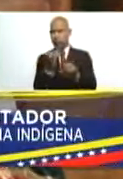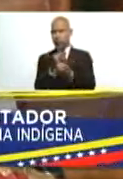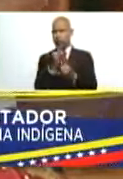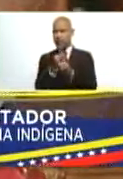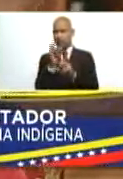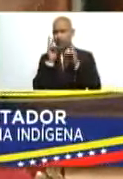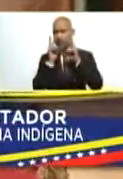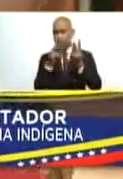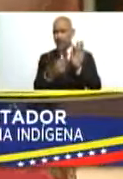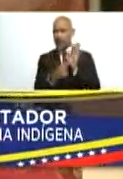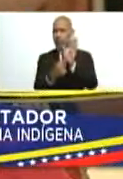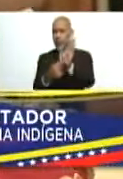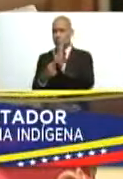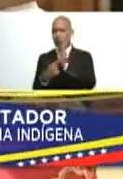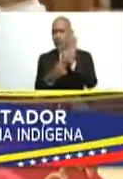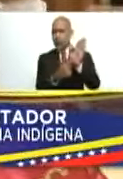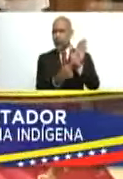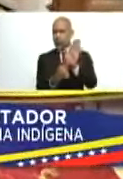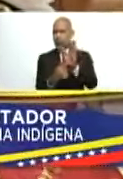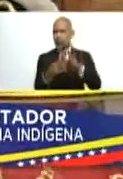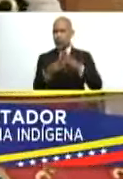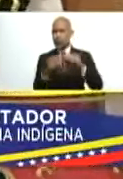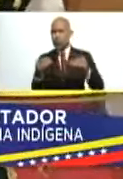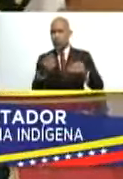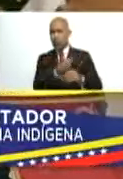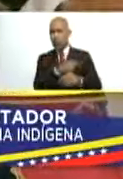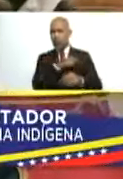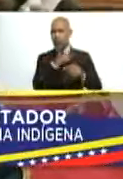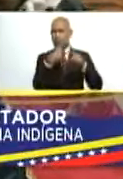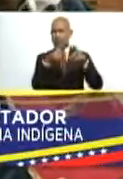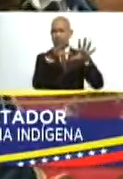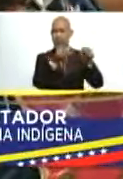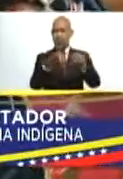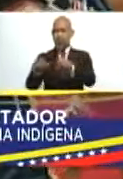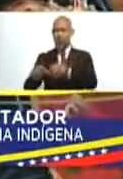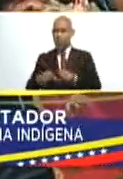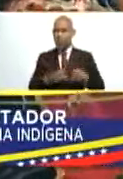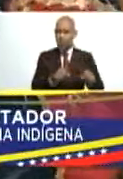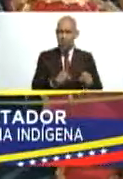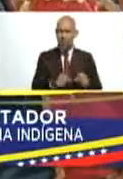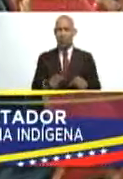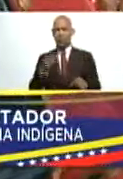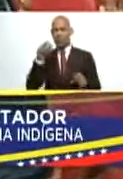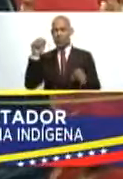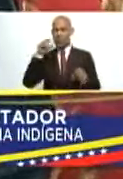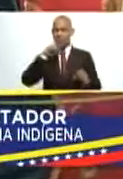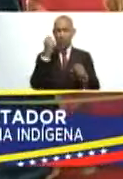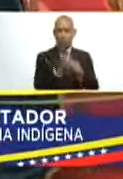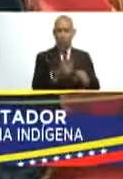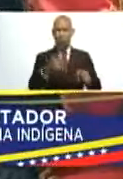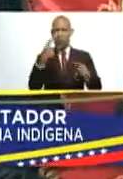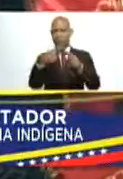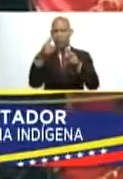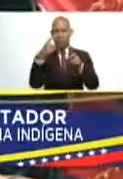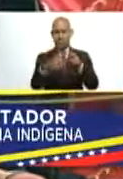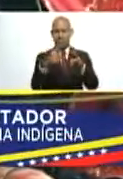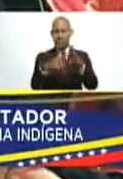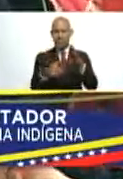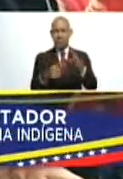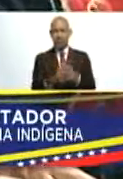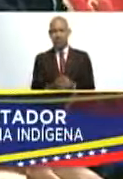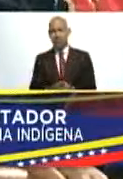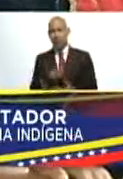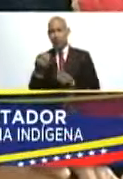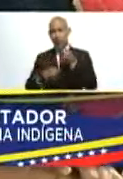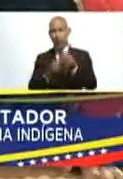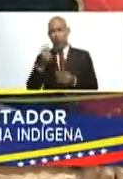los colonialistas, reivindicando su colonialismo, su genocidio. ¿Cómo que van a celebrar el Día de la